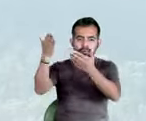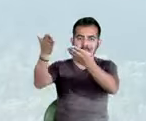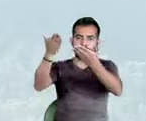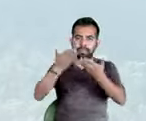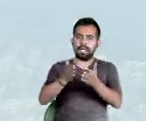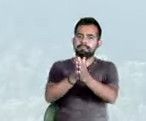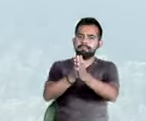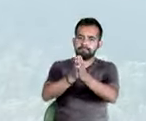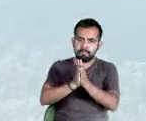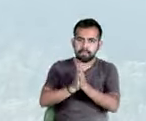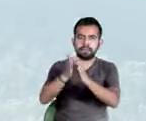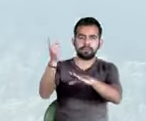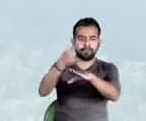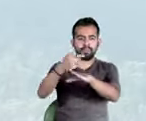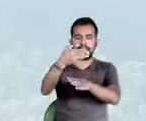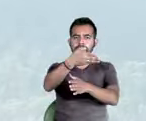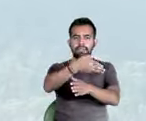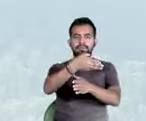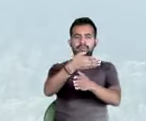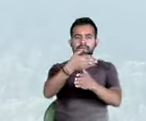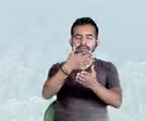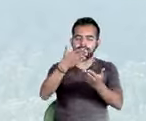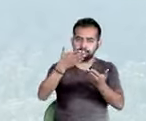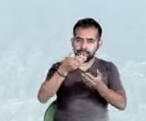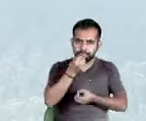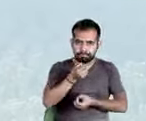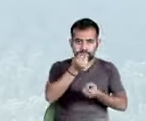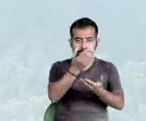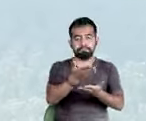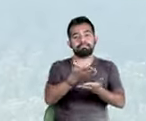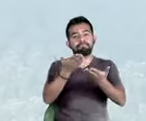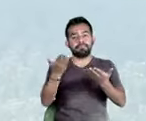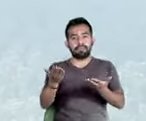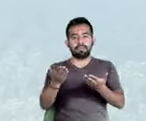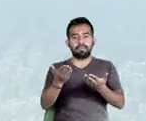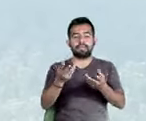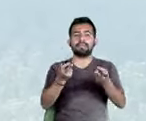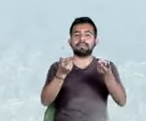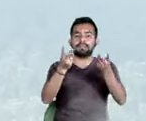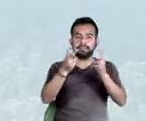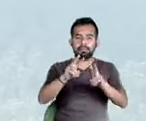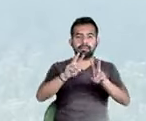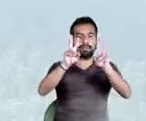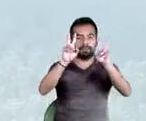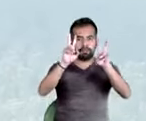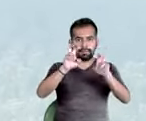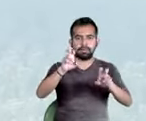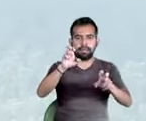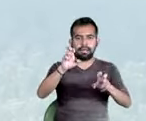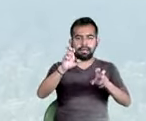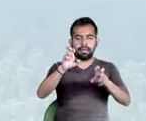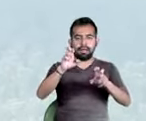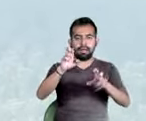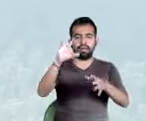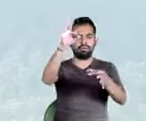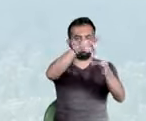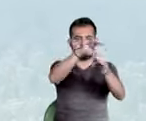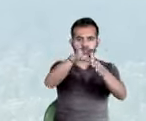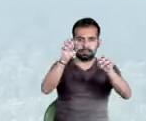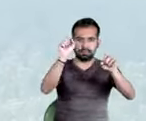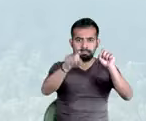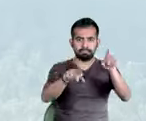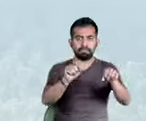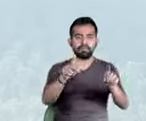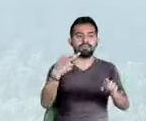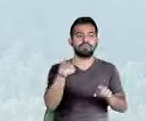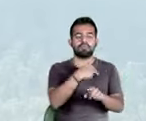exige esa información y que analiza esa información. De todas maneras, ese buen talante democrático no se acompaña de que tengamos y que hoy